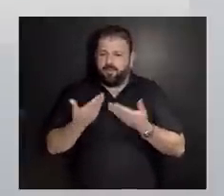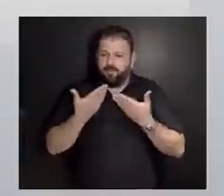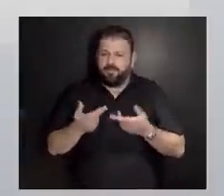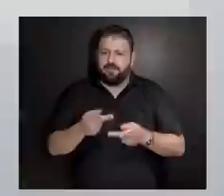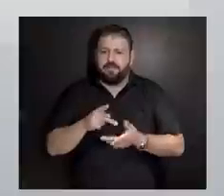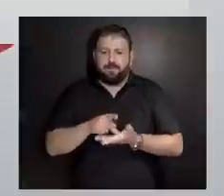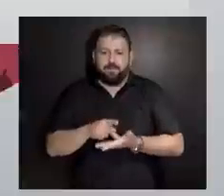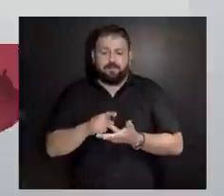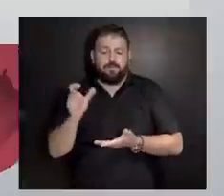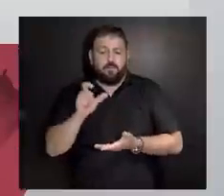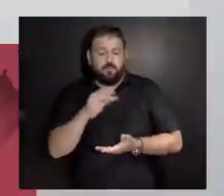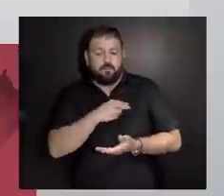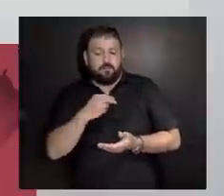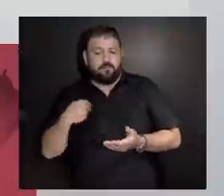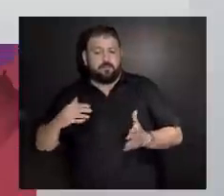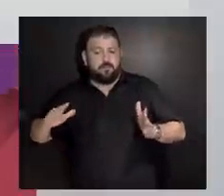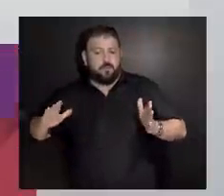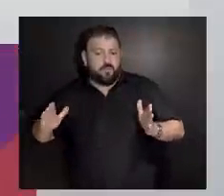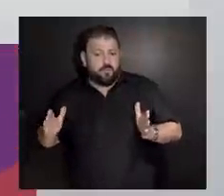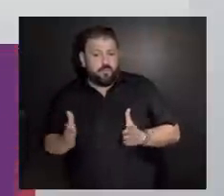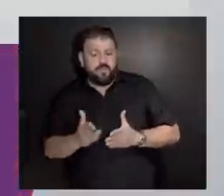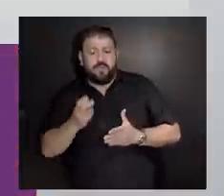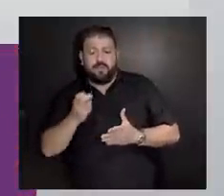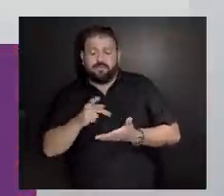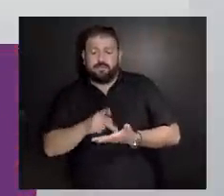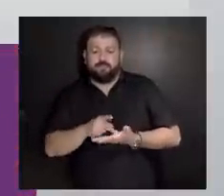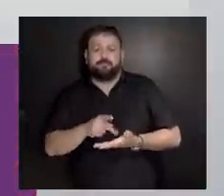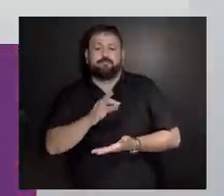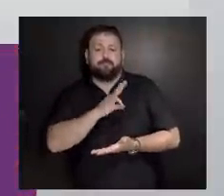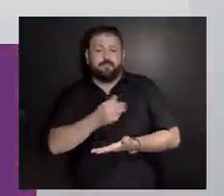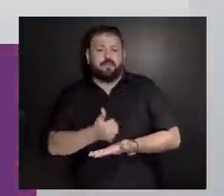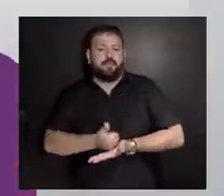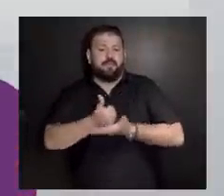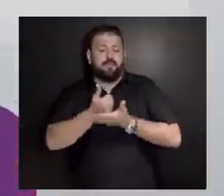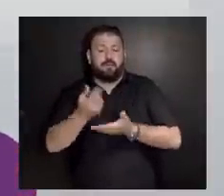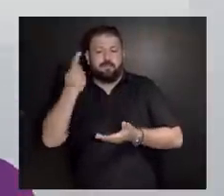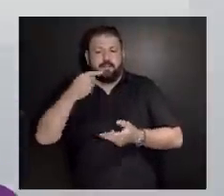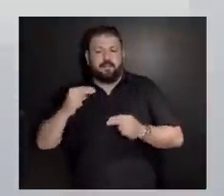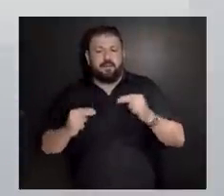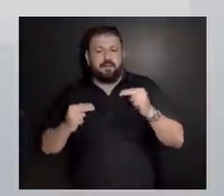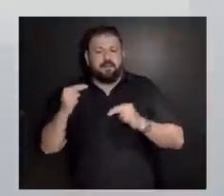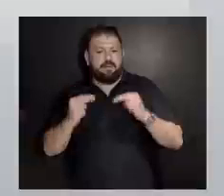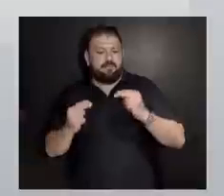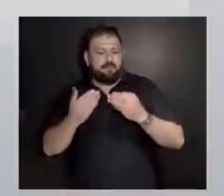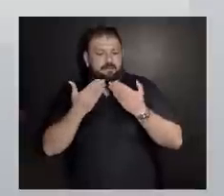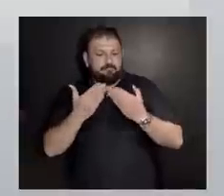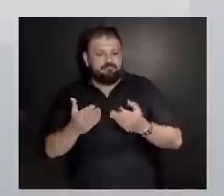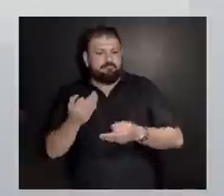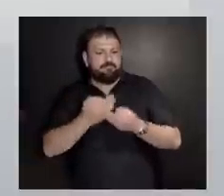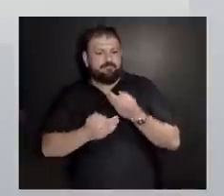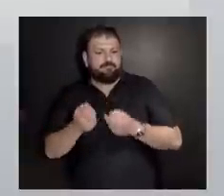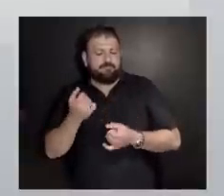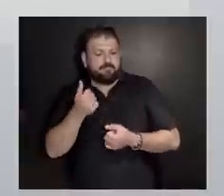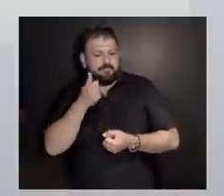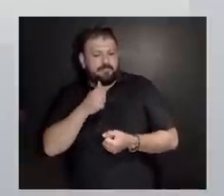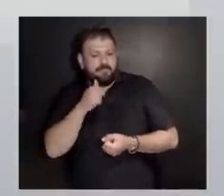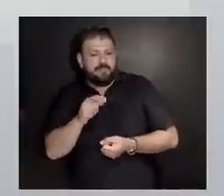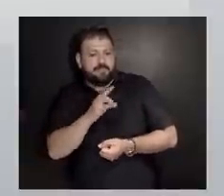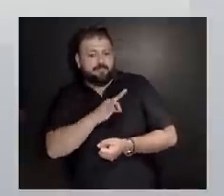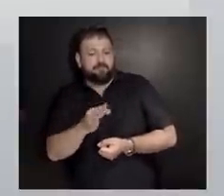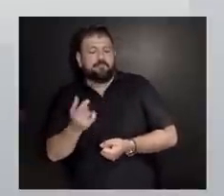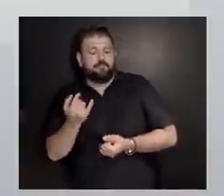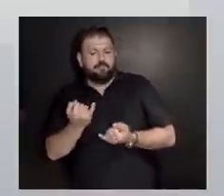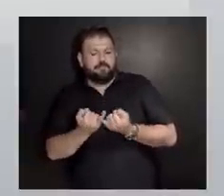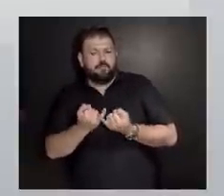al bajar de peso, eso también nos va a ayudar a mantener niveles adecuados de glucosa en sangre. Entonces podemos